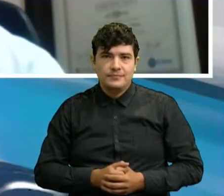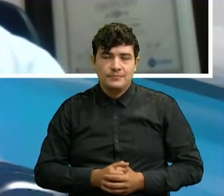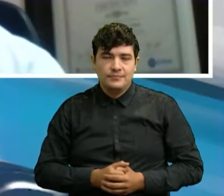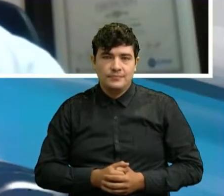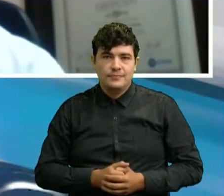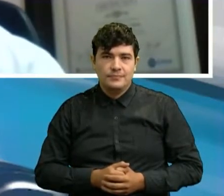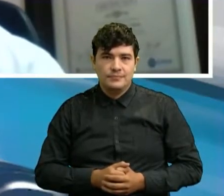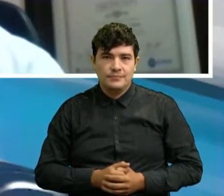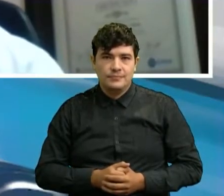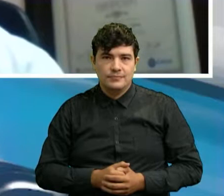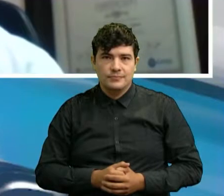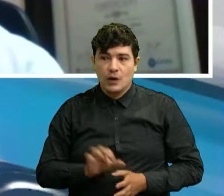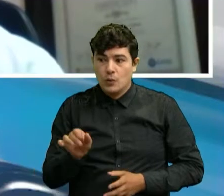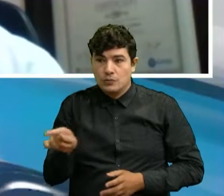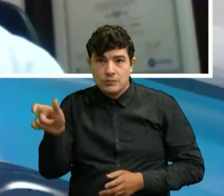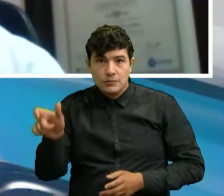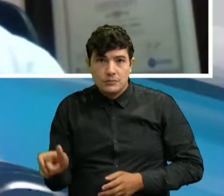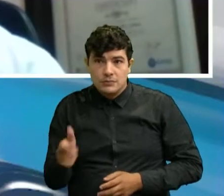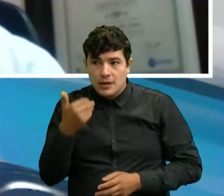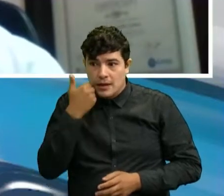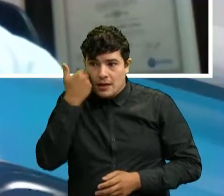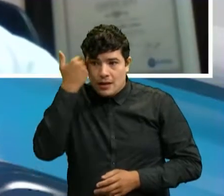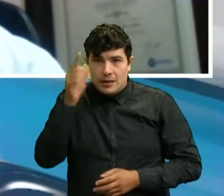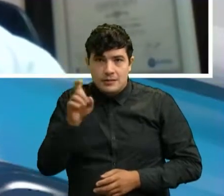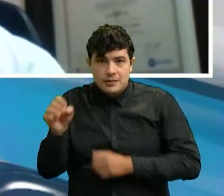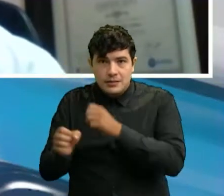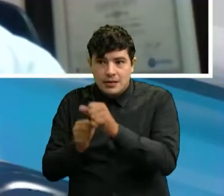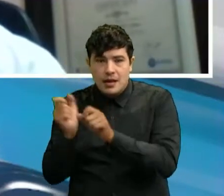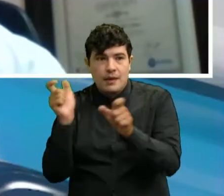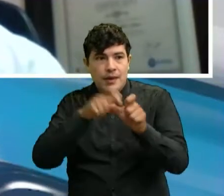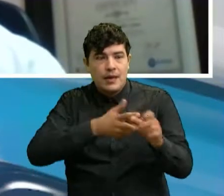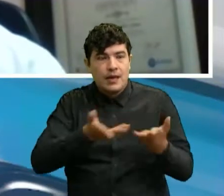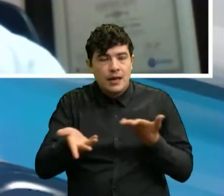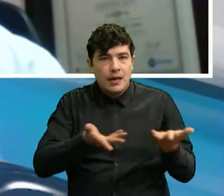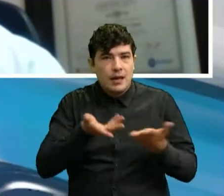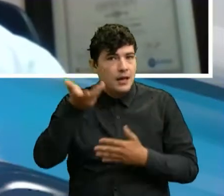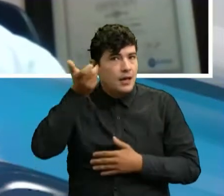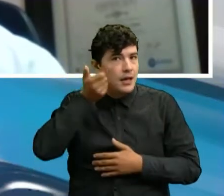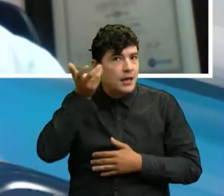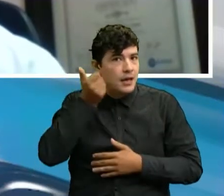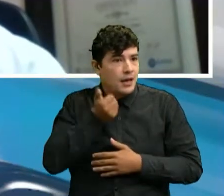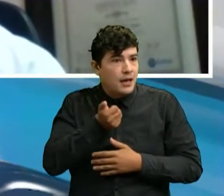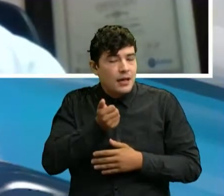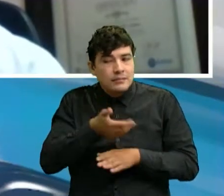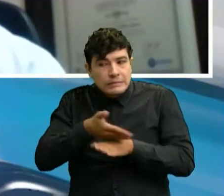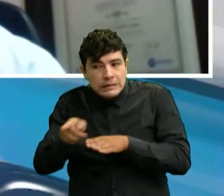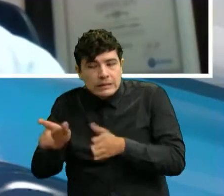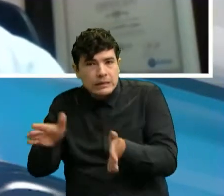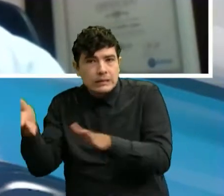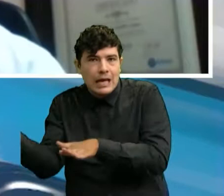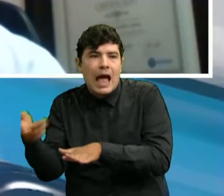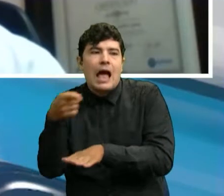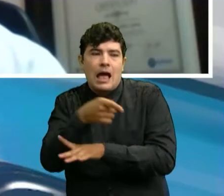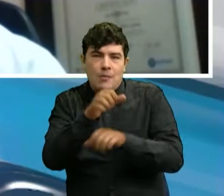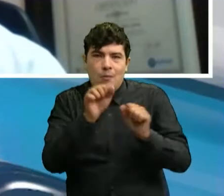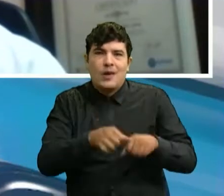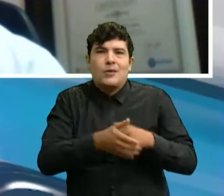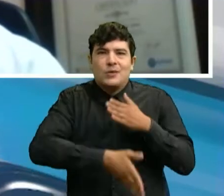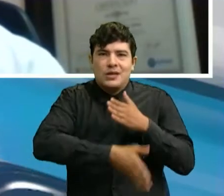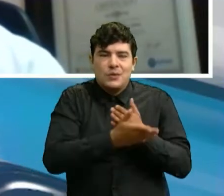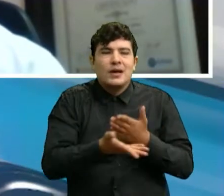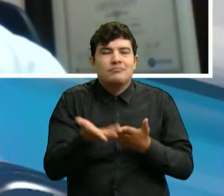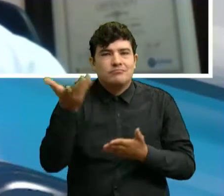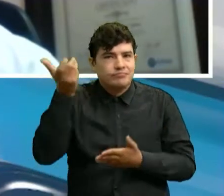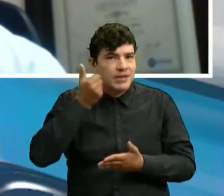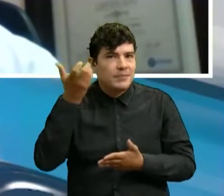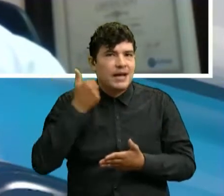pensión de sobrevivientes. Esto es una cuestión de cultura y no mirar el Sistema General de Pensiones